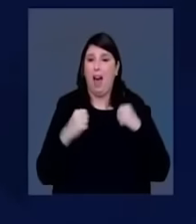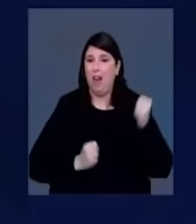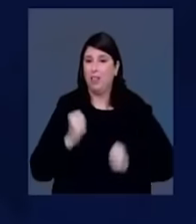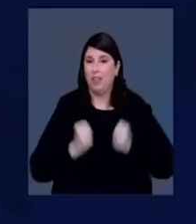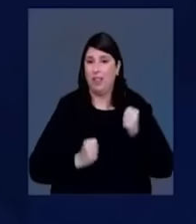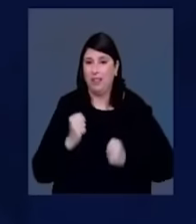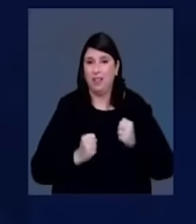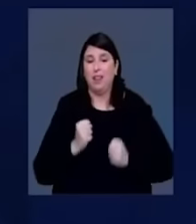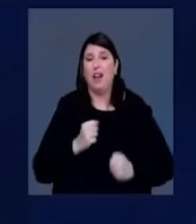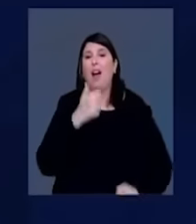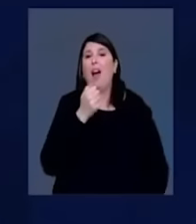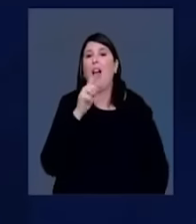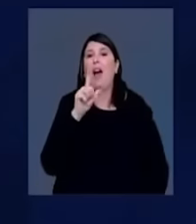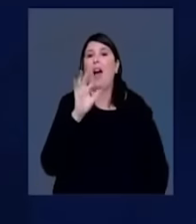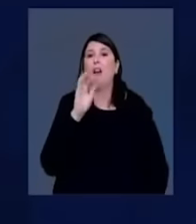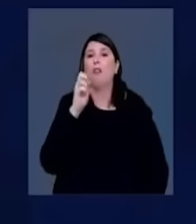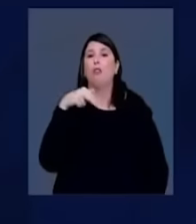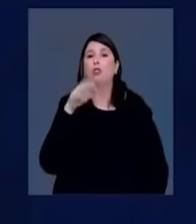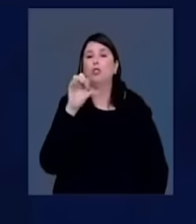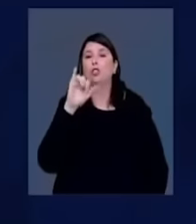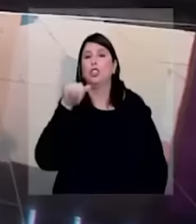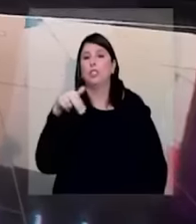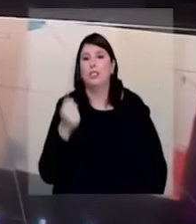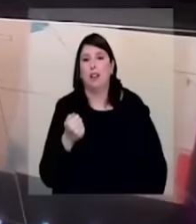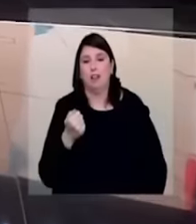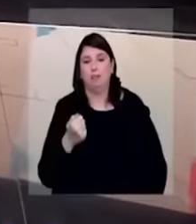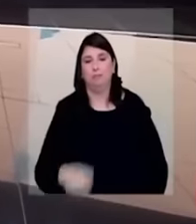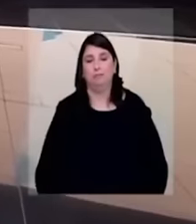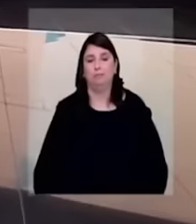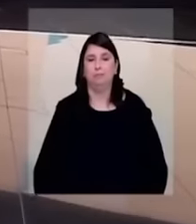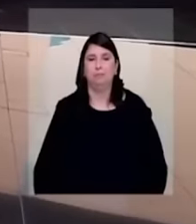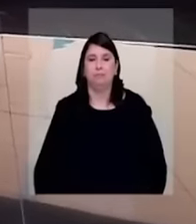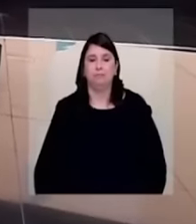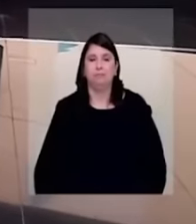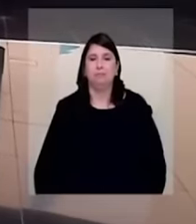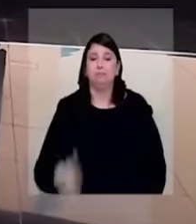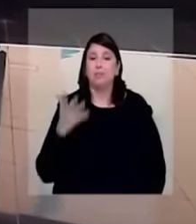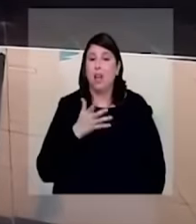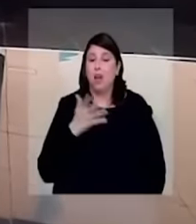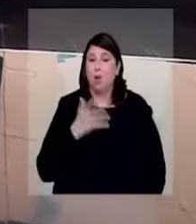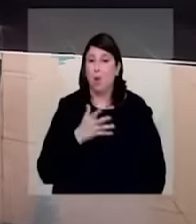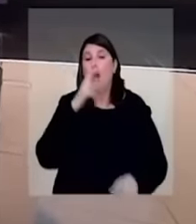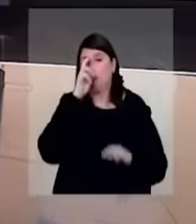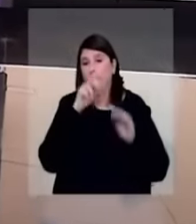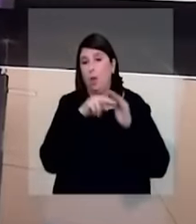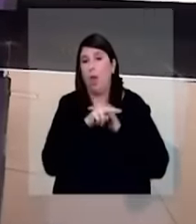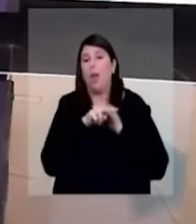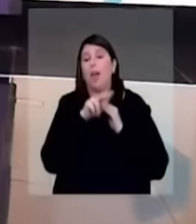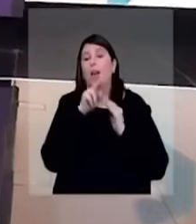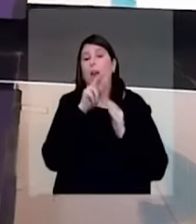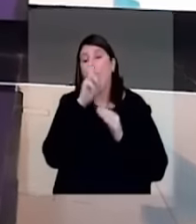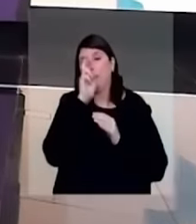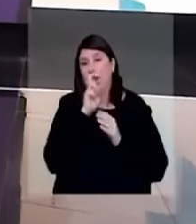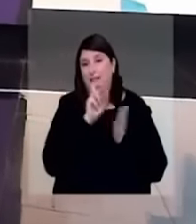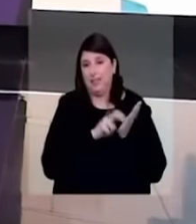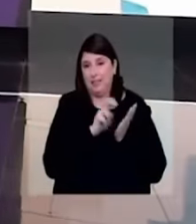su recuperación. Es muy fuerte, perdió toda su Bien, y Genaro familia. está ahora en el hospital de Salto y se espera que en breve